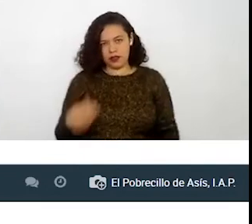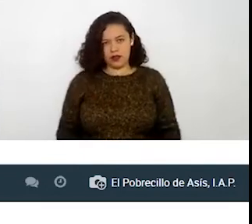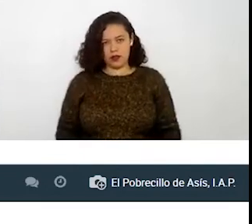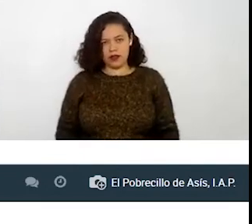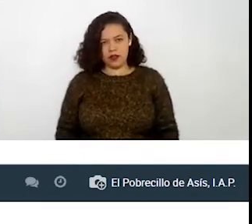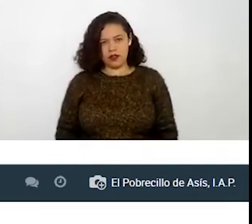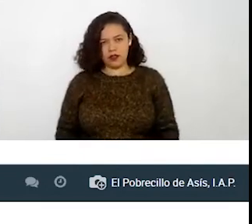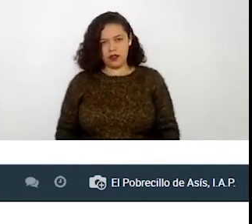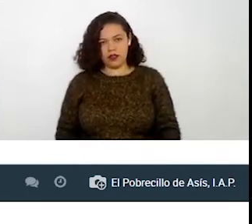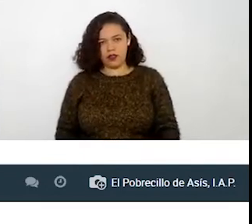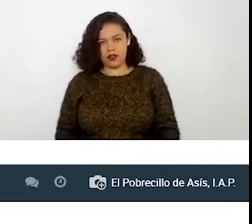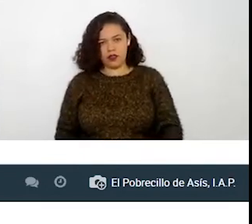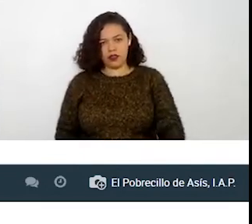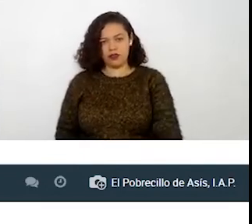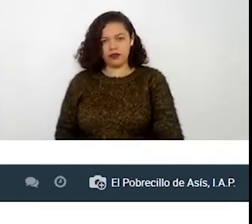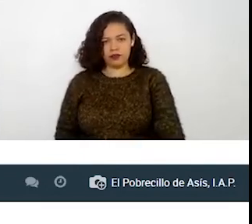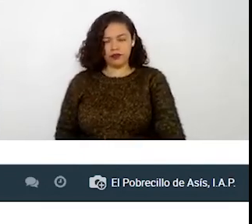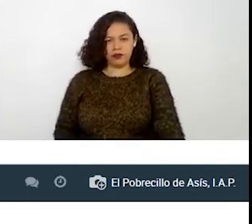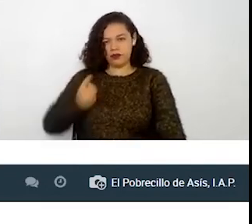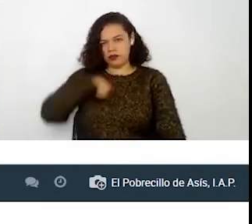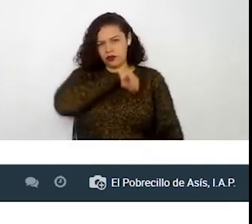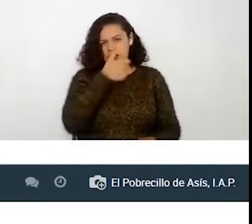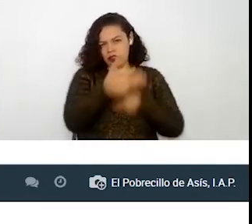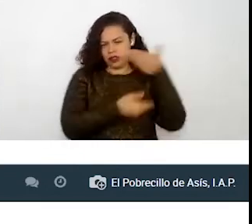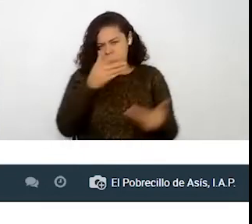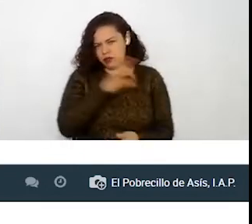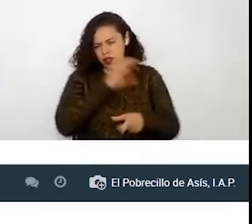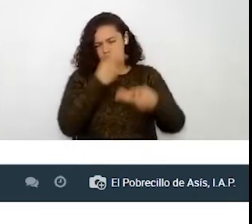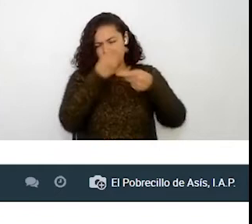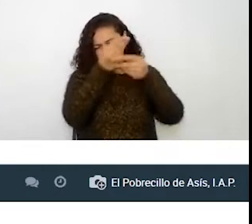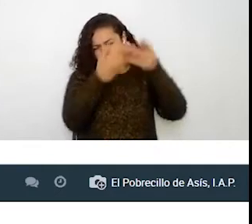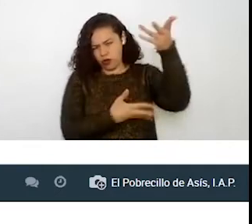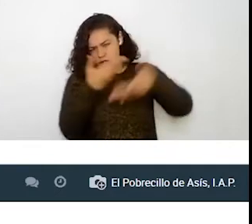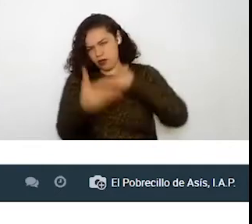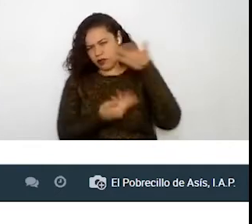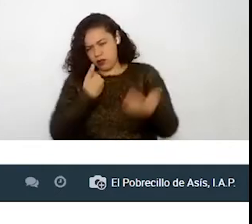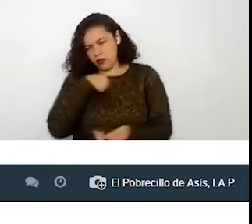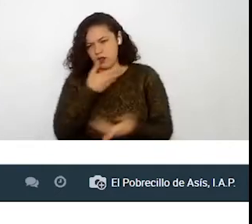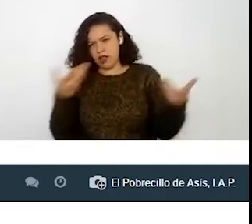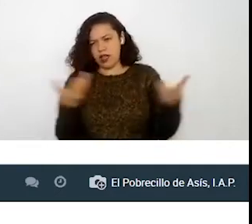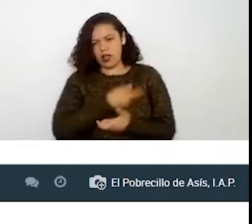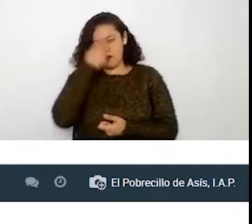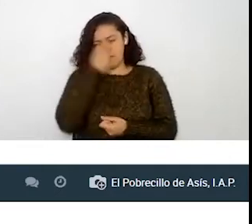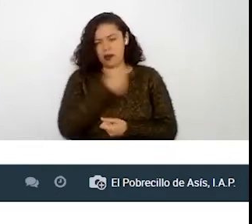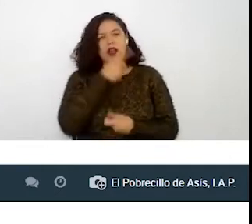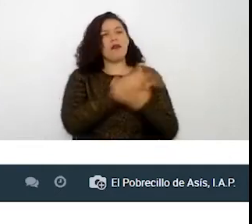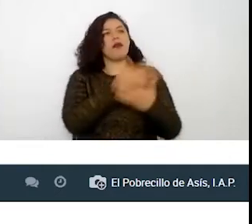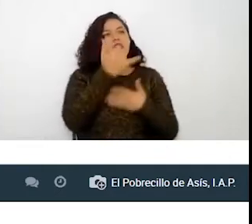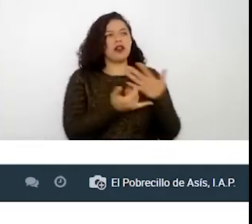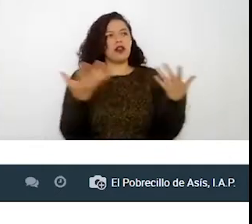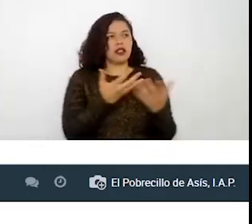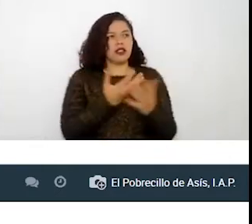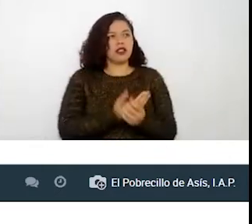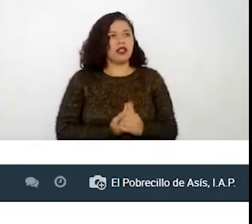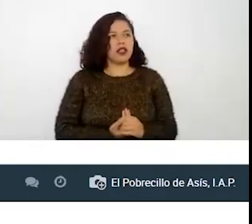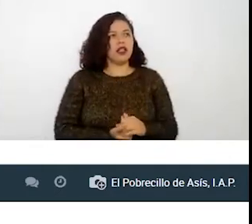y aquí pues nos podemos volver a cargar otro servicio no todos los servicios que nosotros vayamos a realizar a través de ese proyecto vamos